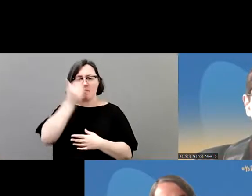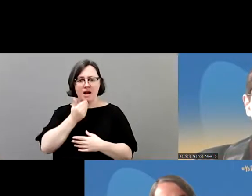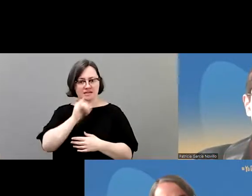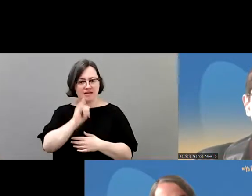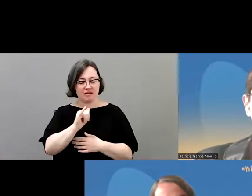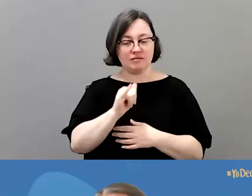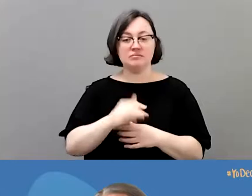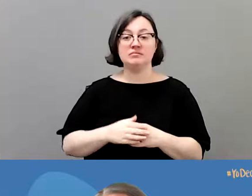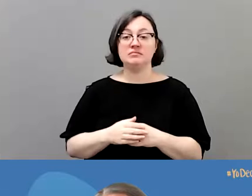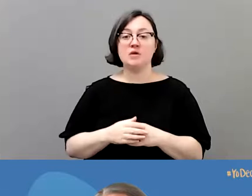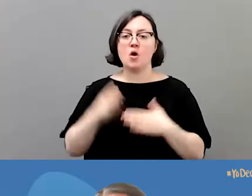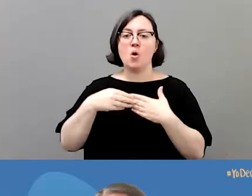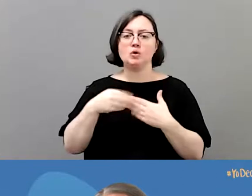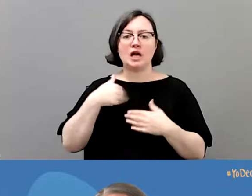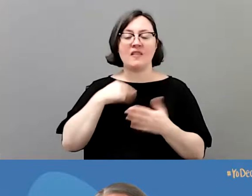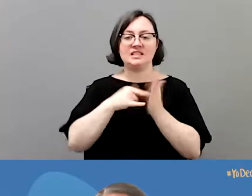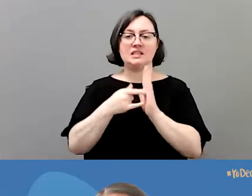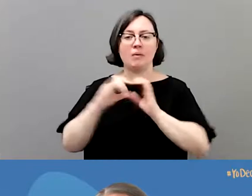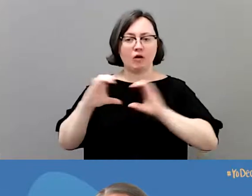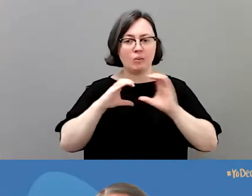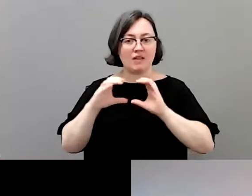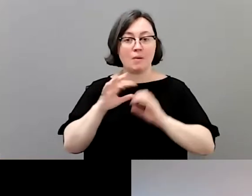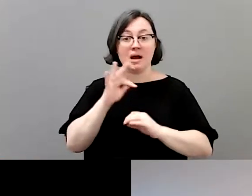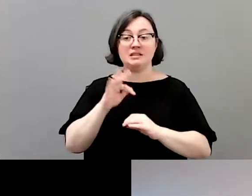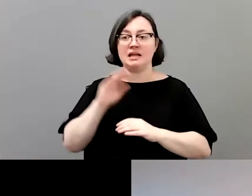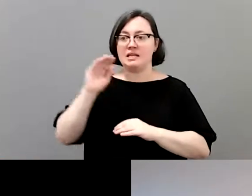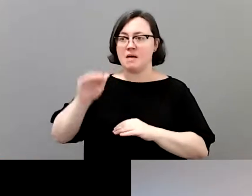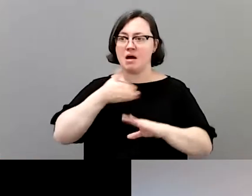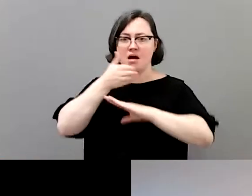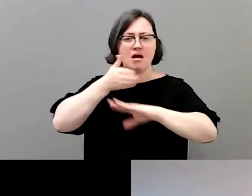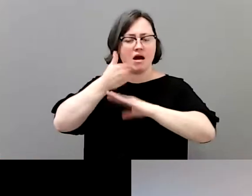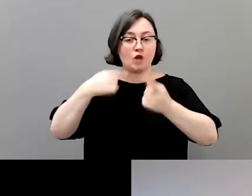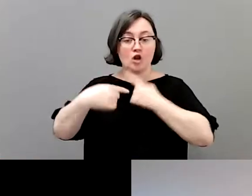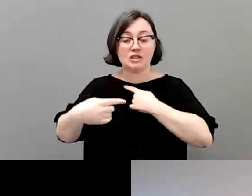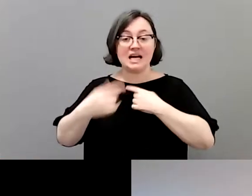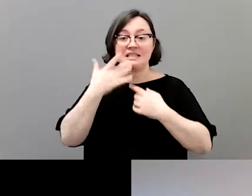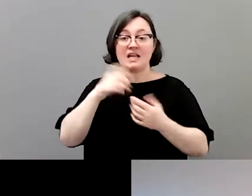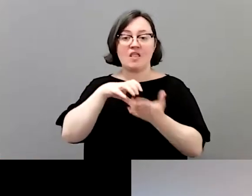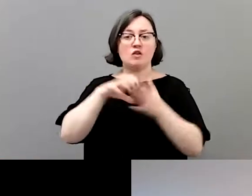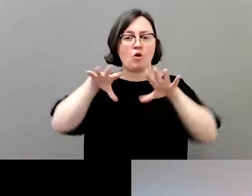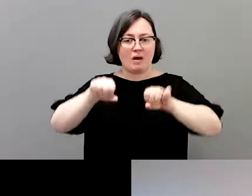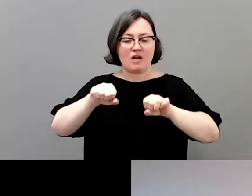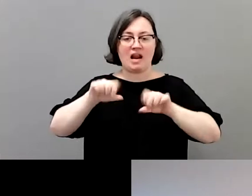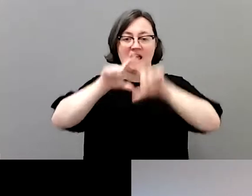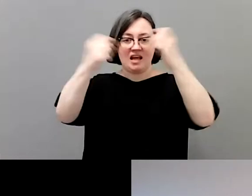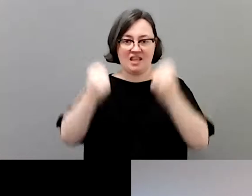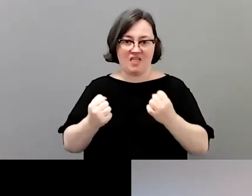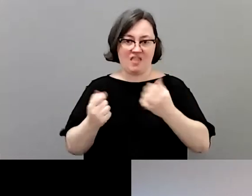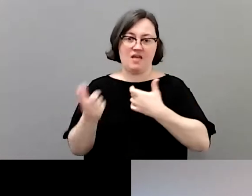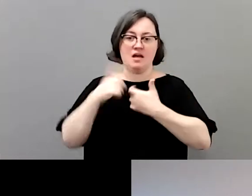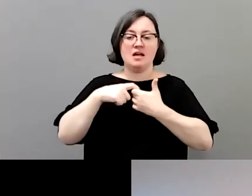cerebral, usuaria de sistemas de comunicación y acude de manera diaria al servicio de centro ocupacional de la entidad Zapacé